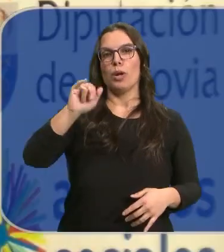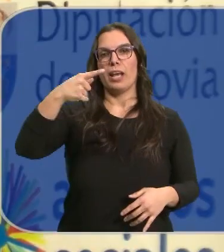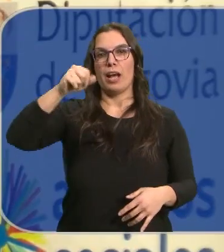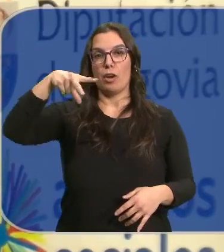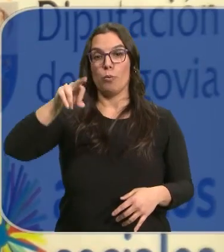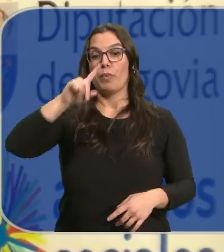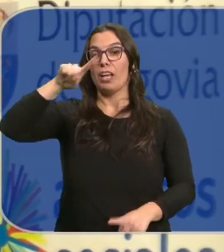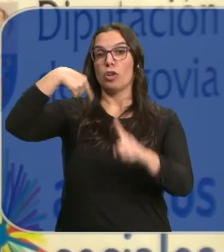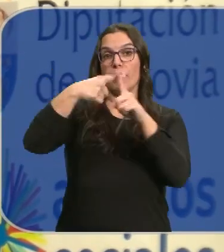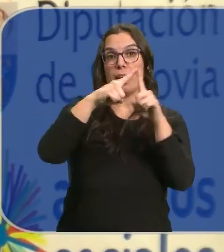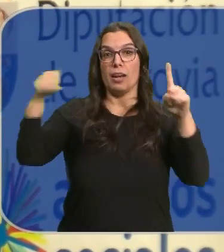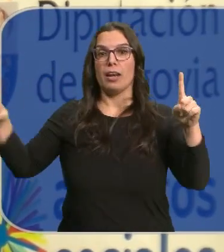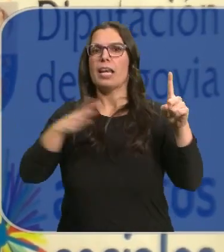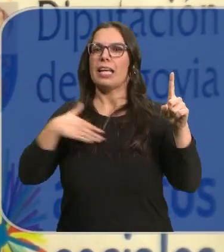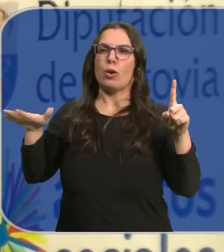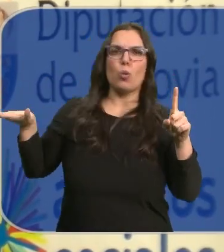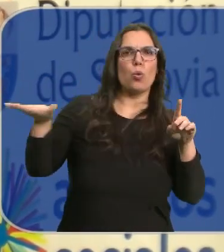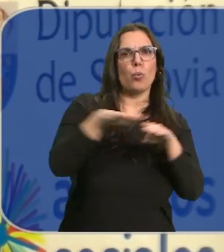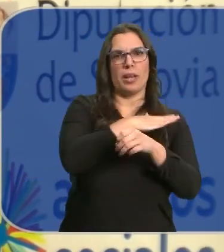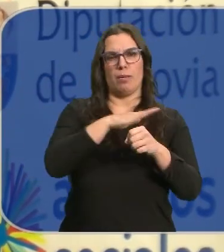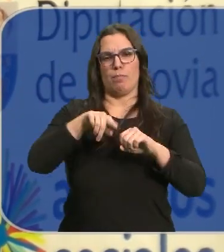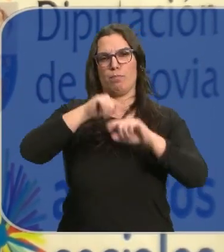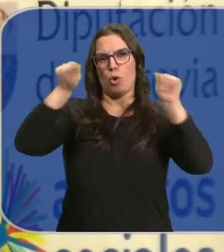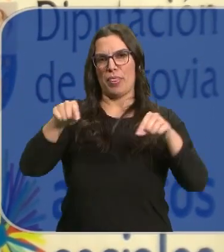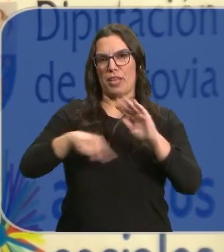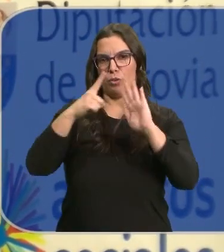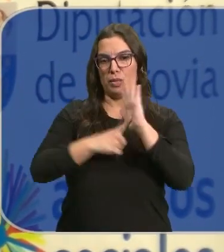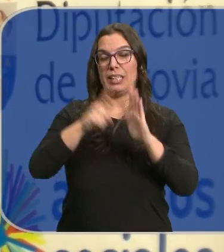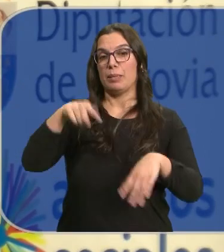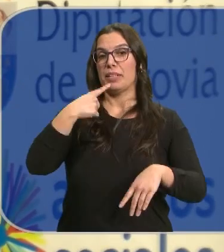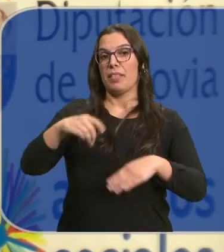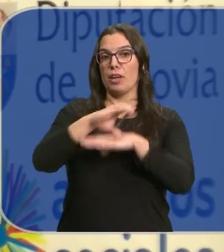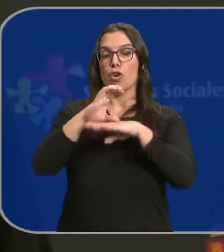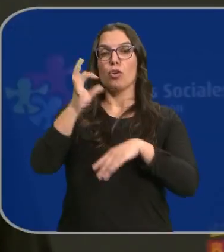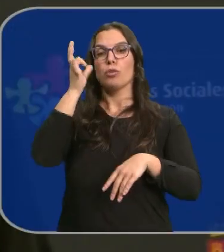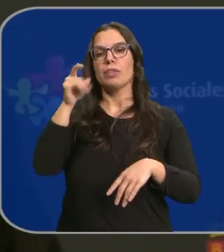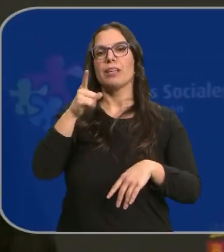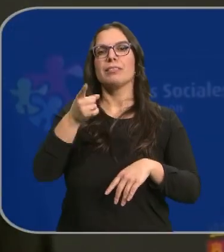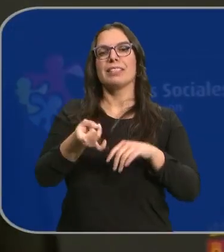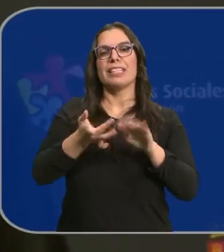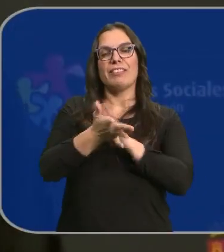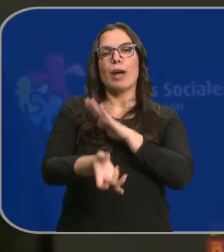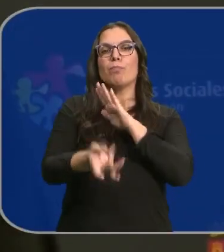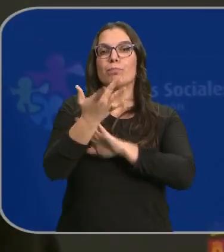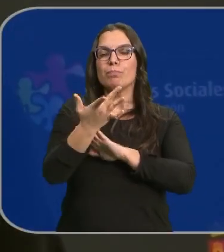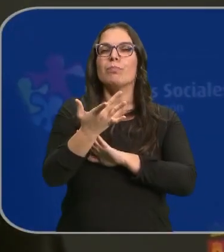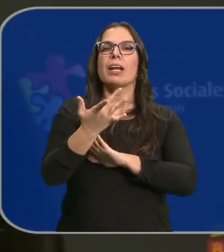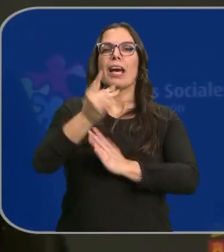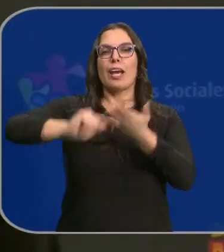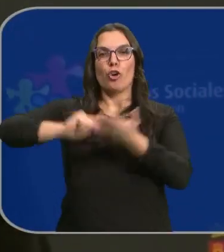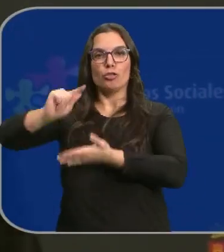de 2023 llegará a toda la provincia. La consejera recuerda que también permitirá crear empleo estable a nivel local.